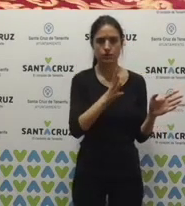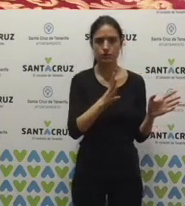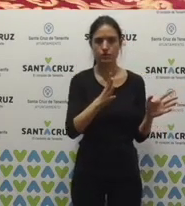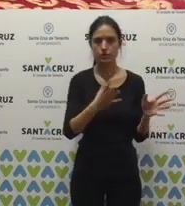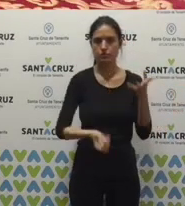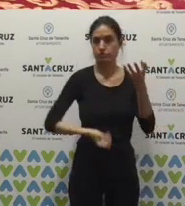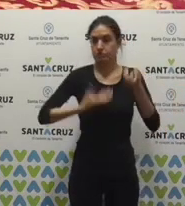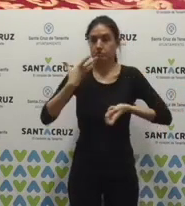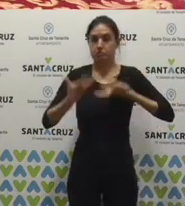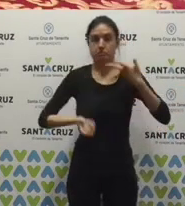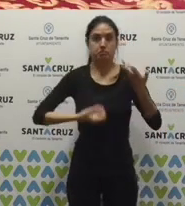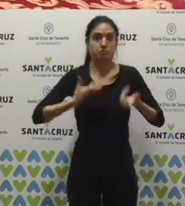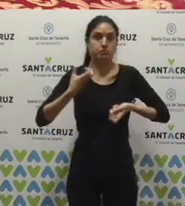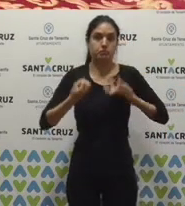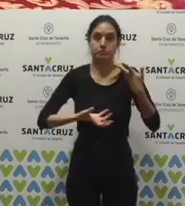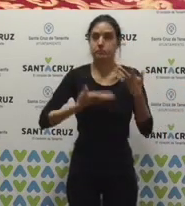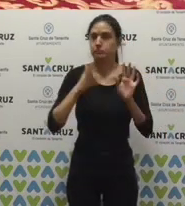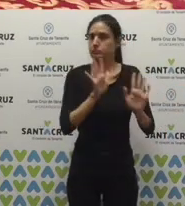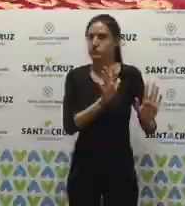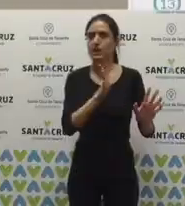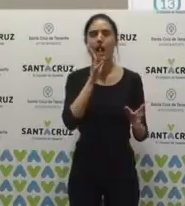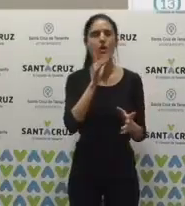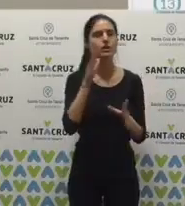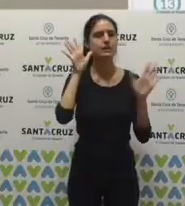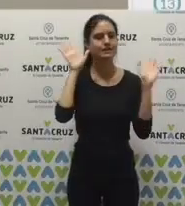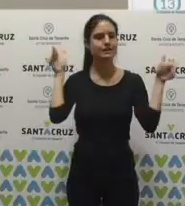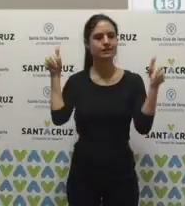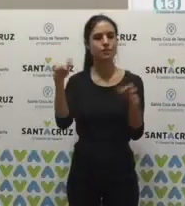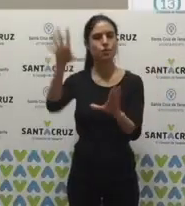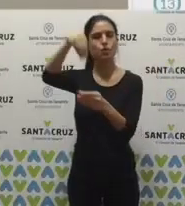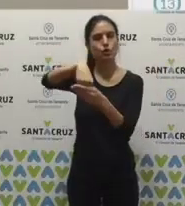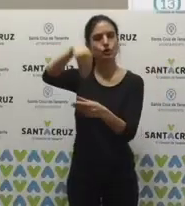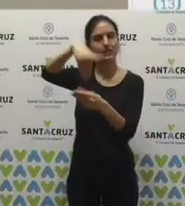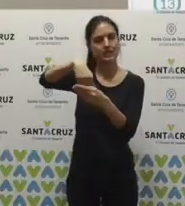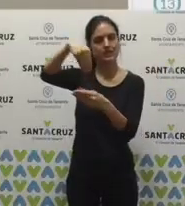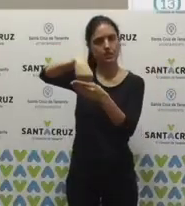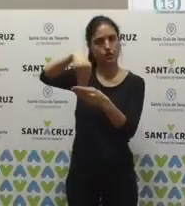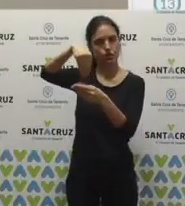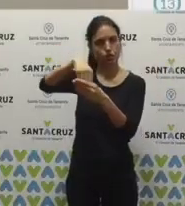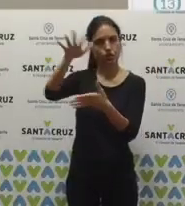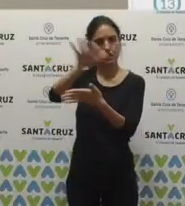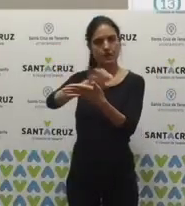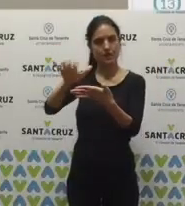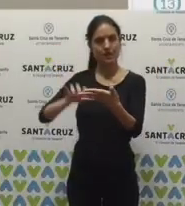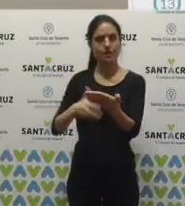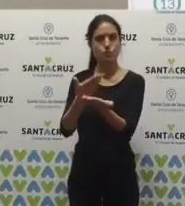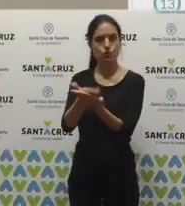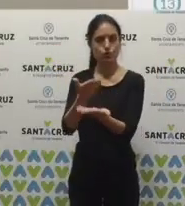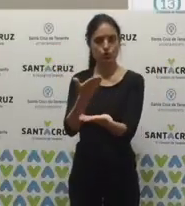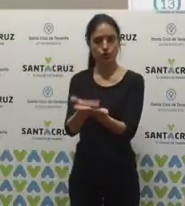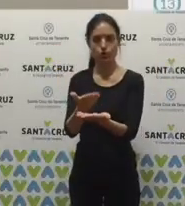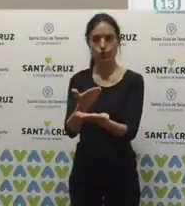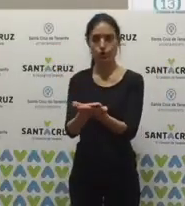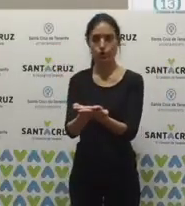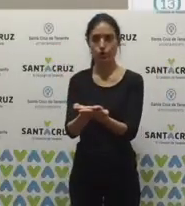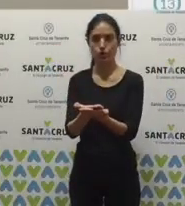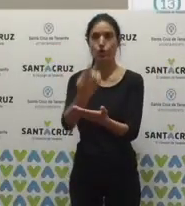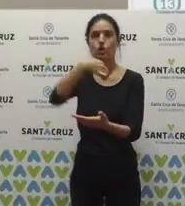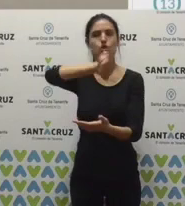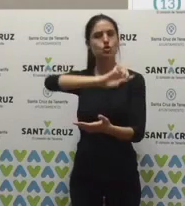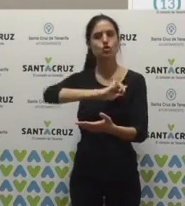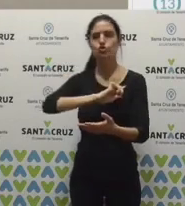vamos a entrar propiamente en el contenido de la emoción y entiendo el punto fundamental es el tercero con el que estamos